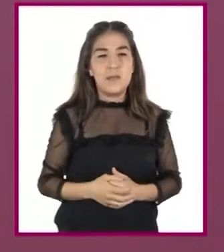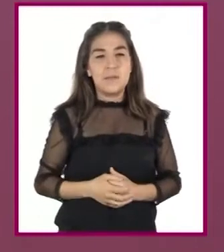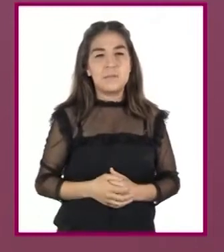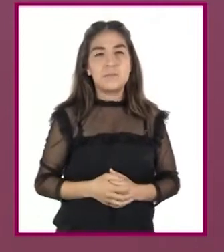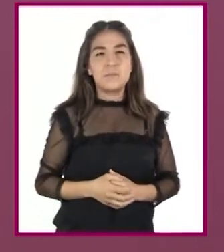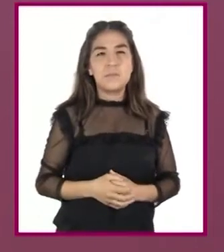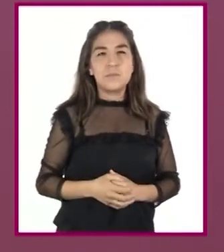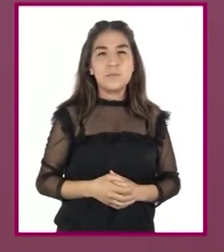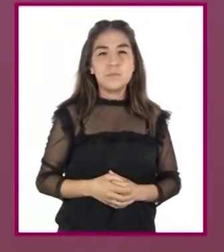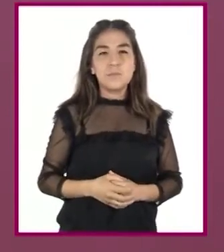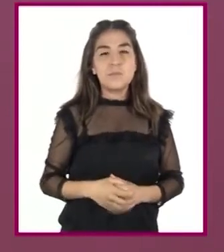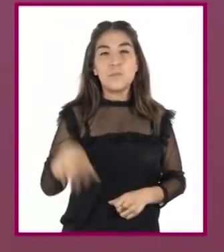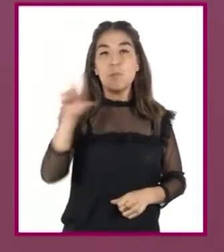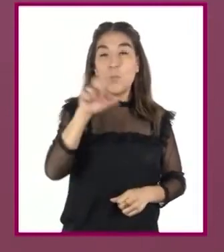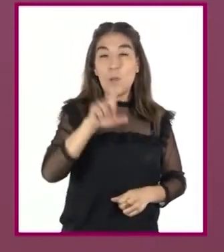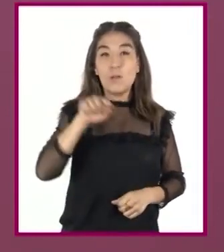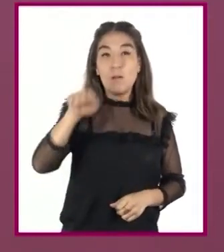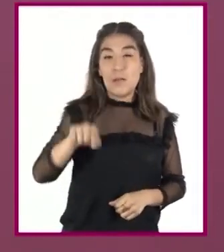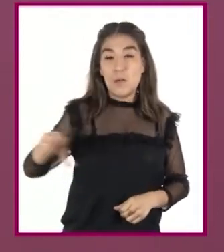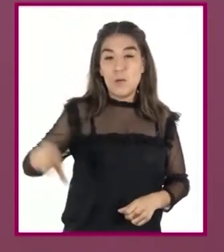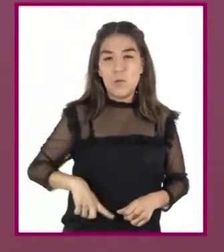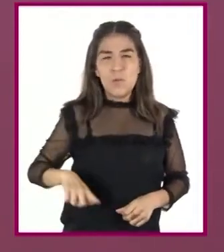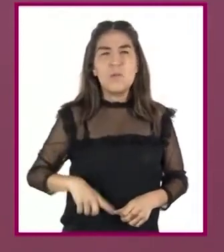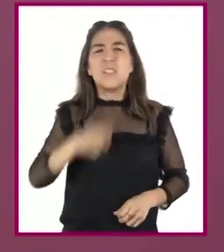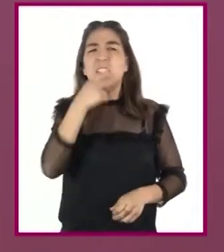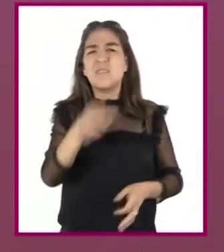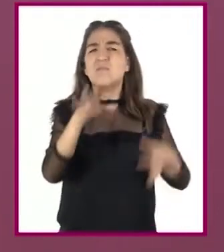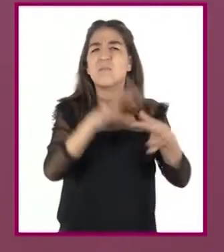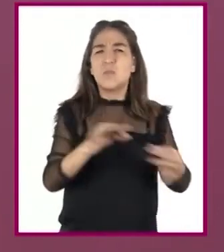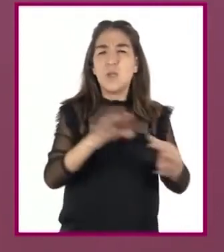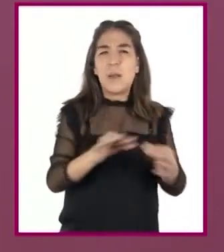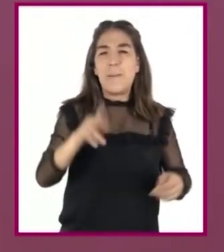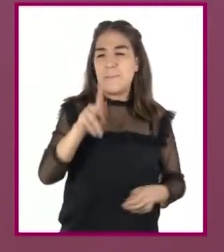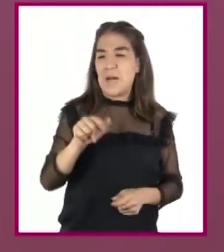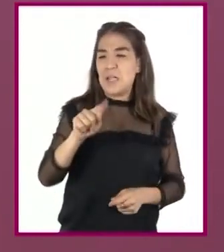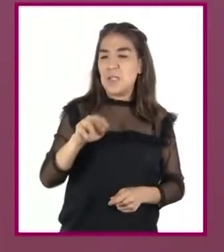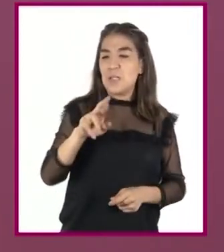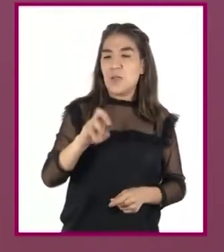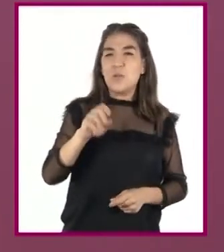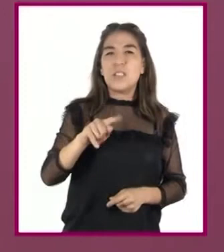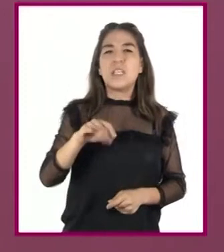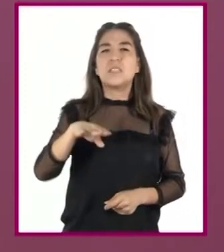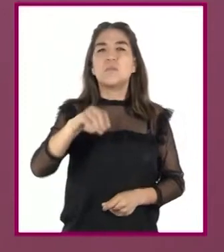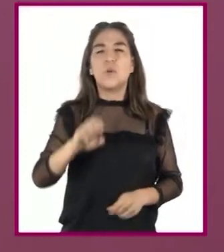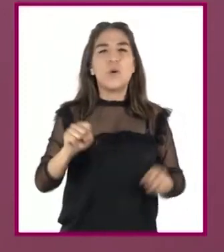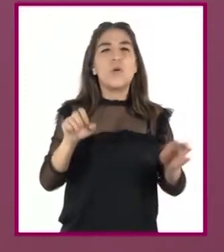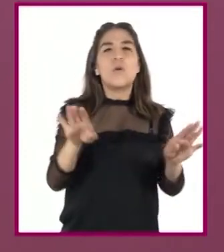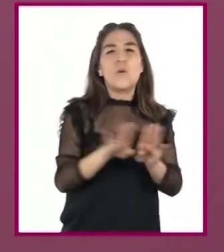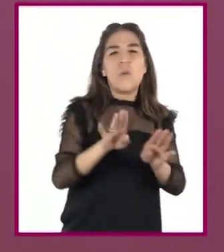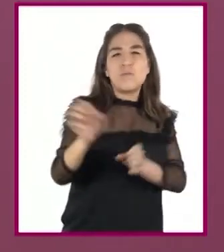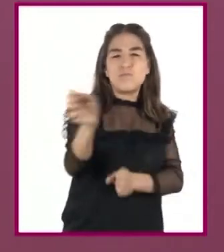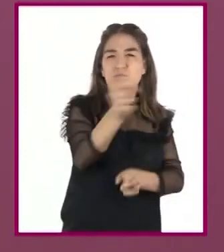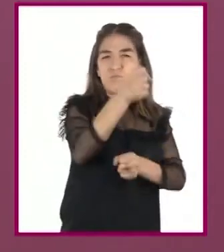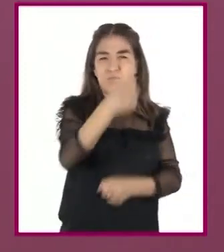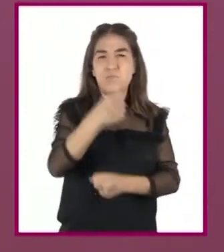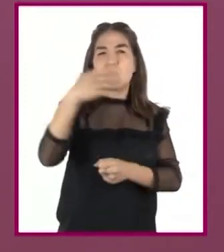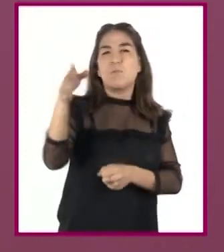estados actuaban, así hablaban de patriotismo y la esencia del nacionalismo original de